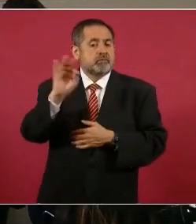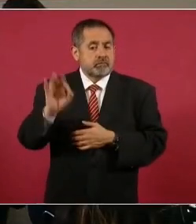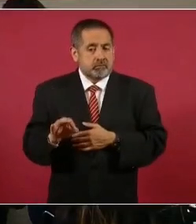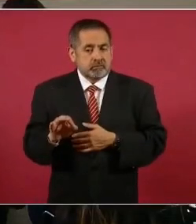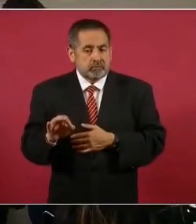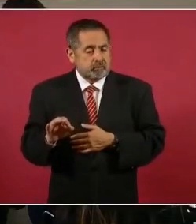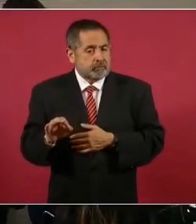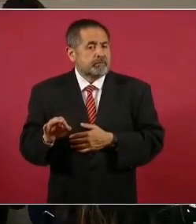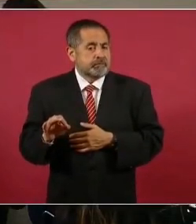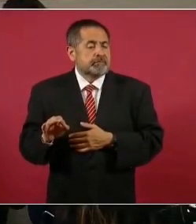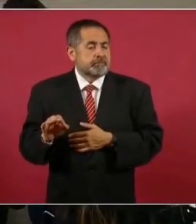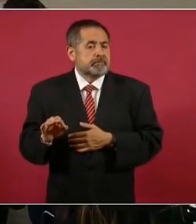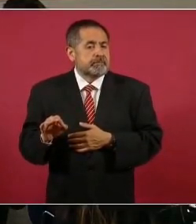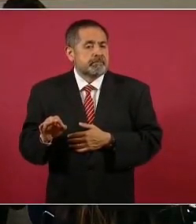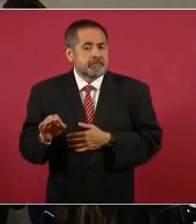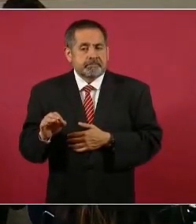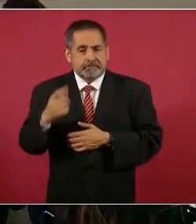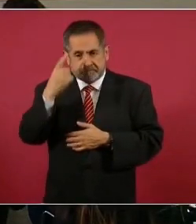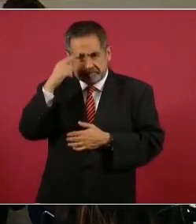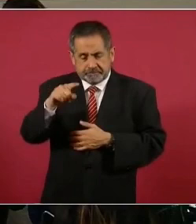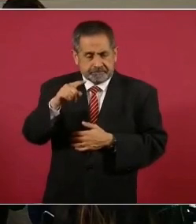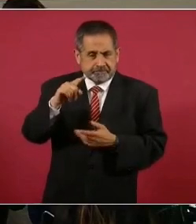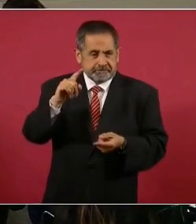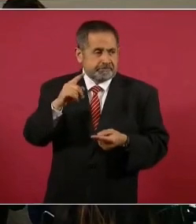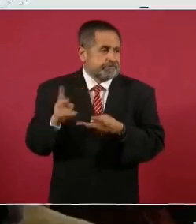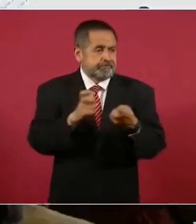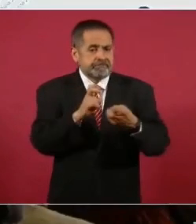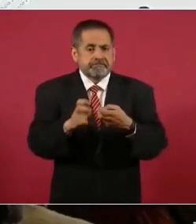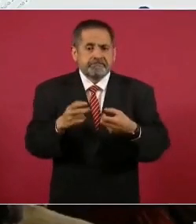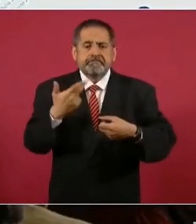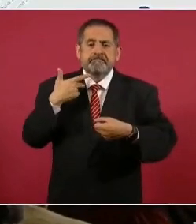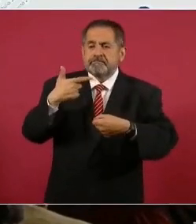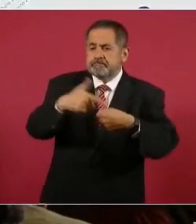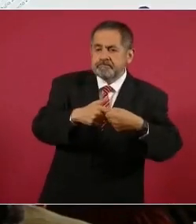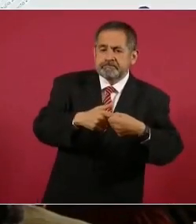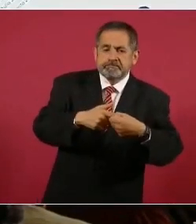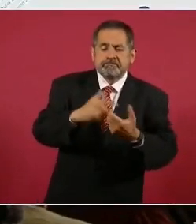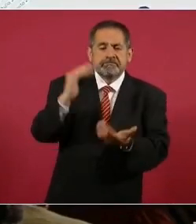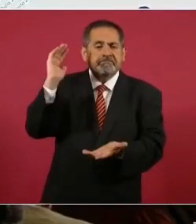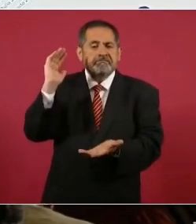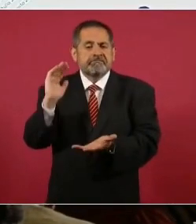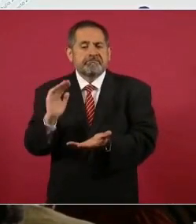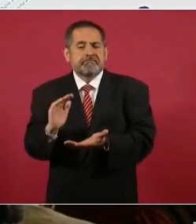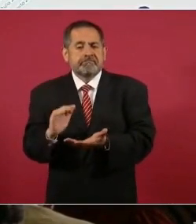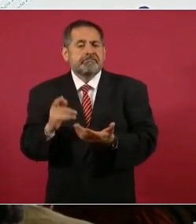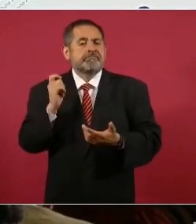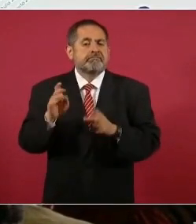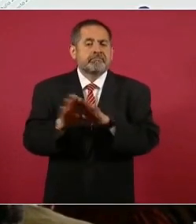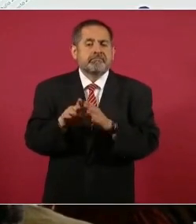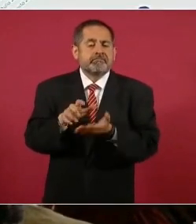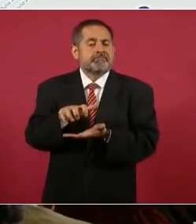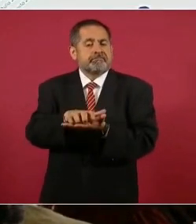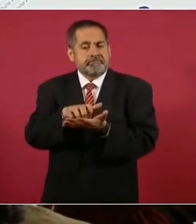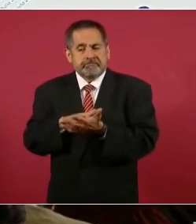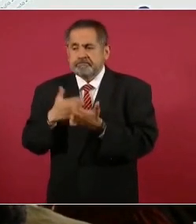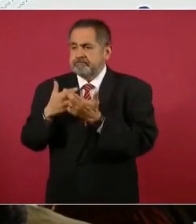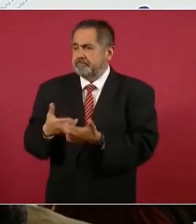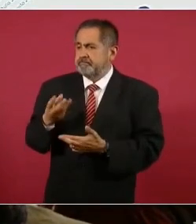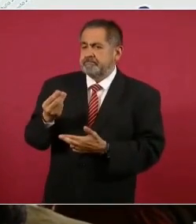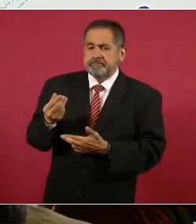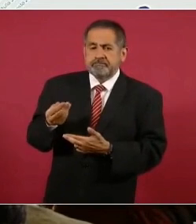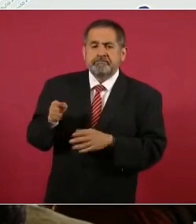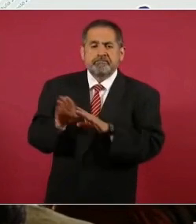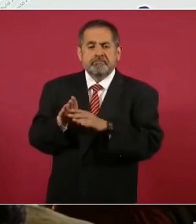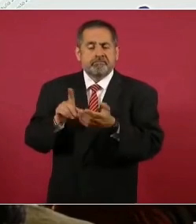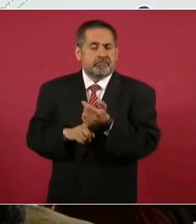de baja en el robo de hidrocarburos en general y significa un ahorro estimado del